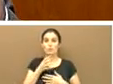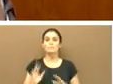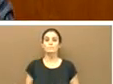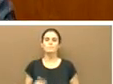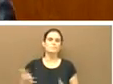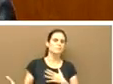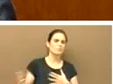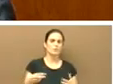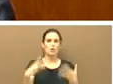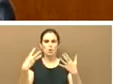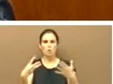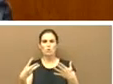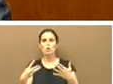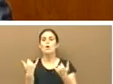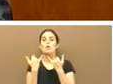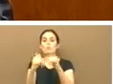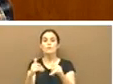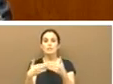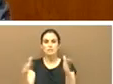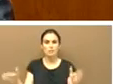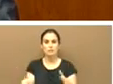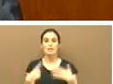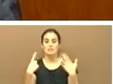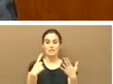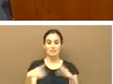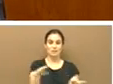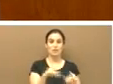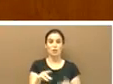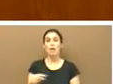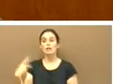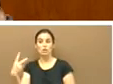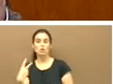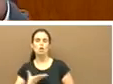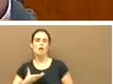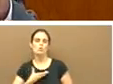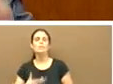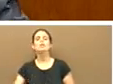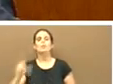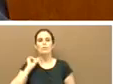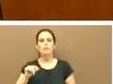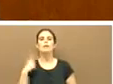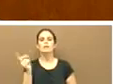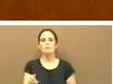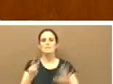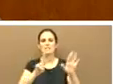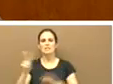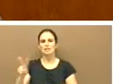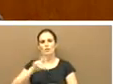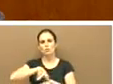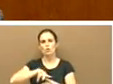pueden abrir ocho festivos al año, seis de ámbito regional y dos que deciden los ayuntamientos. Y se pueden abrir hasta 72 horas.